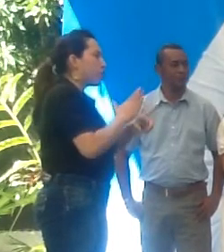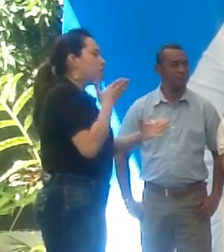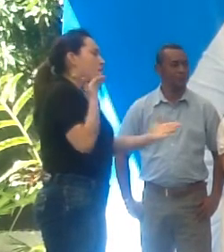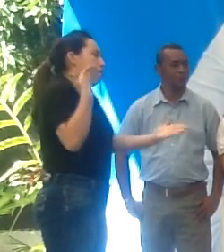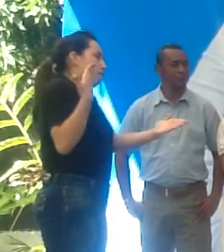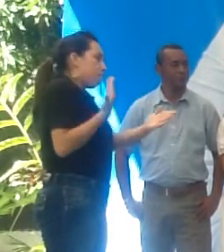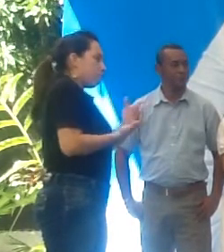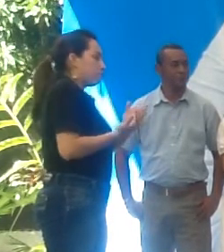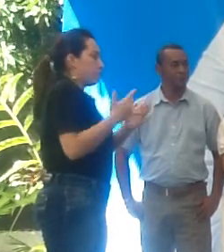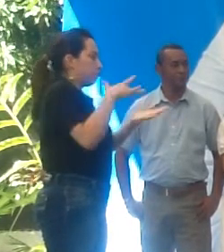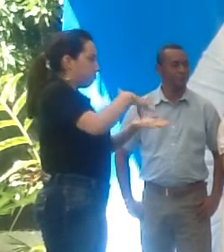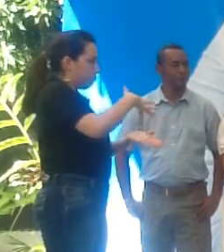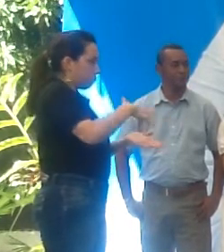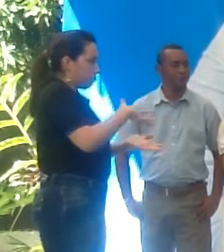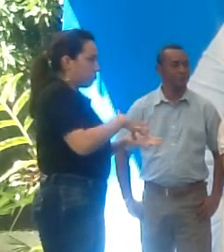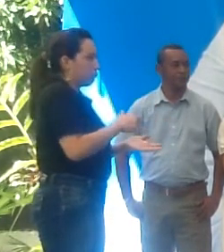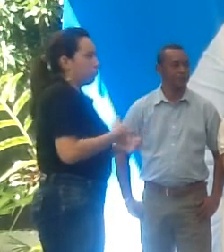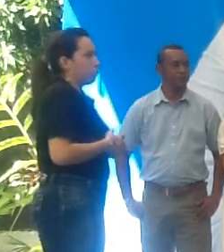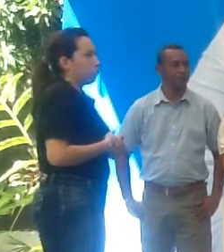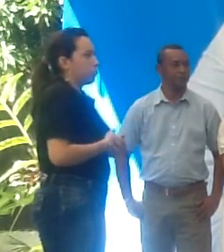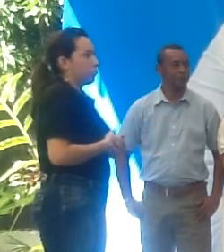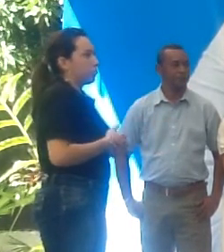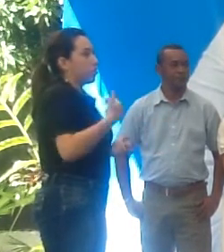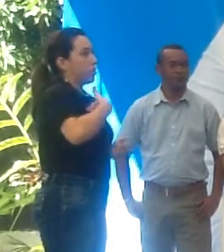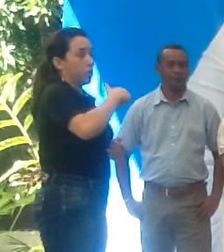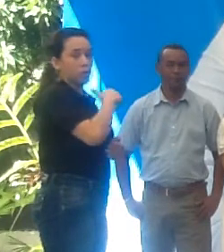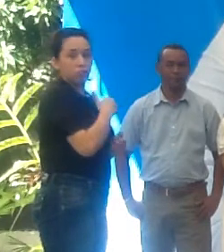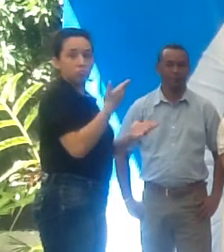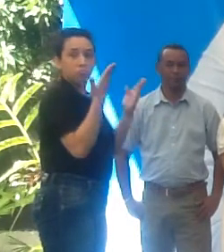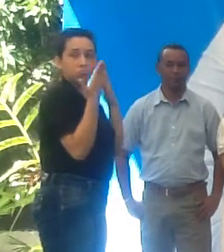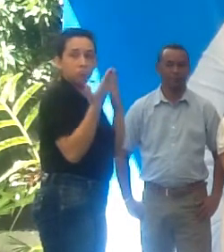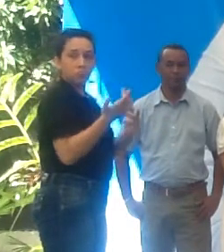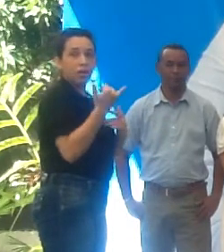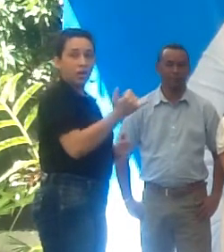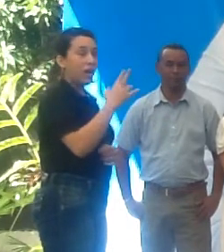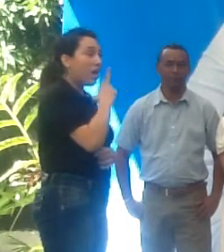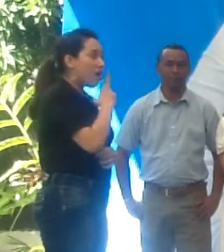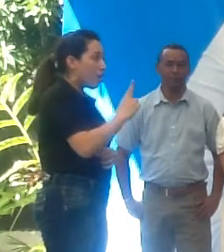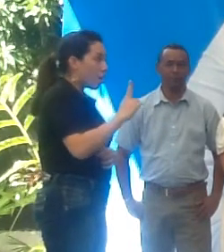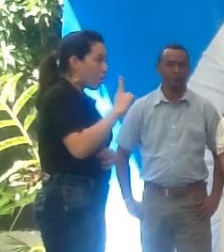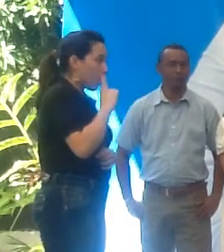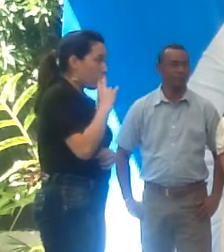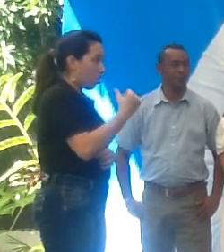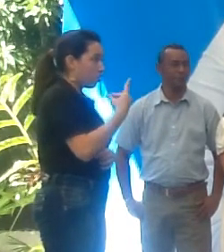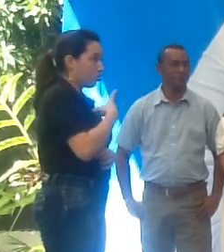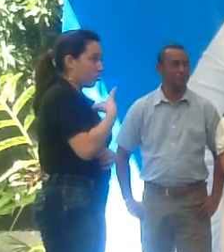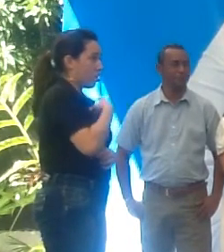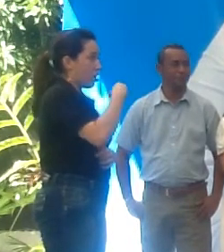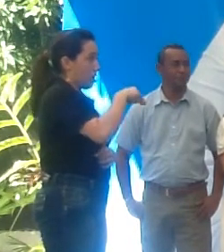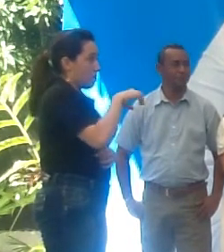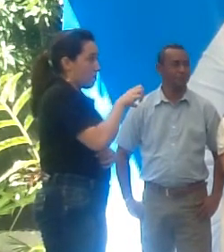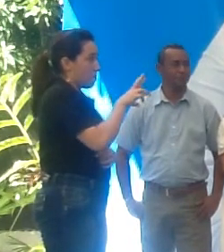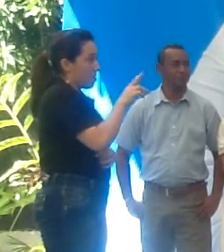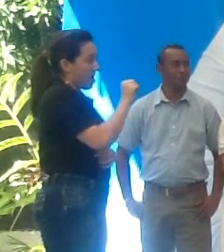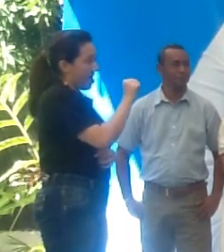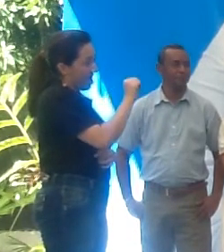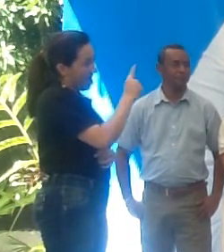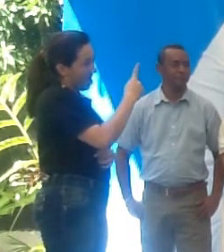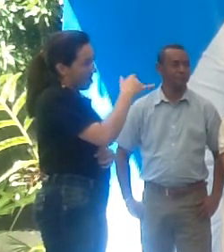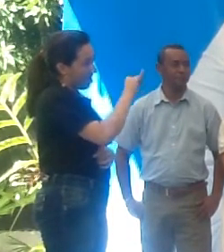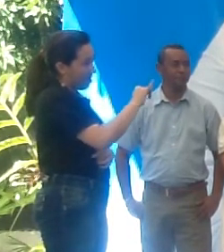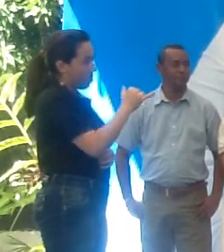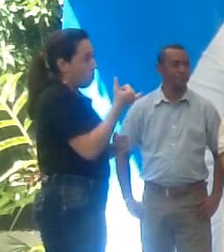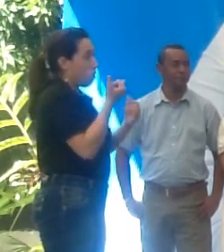aquí. A nuestros anfitriones de este restaurante Meraki, que hoy